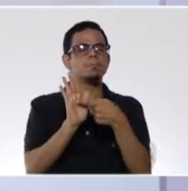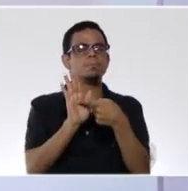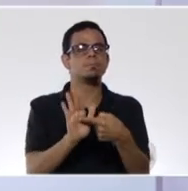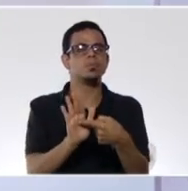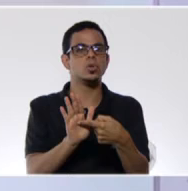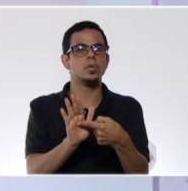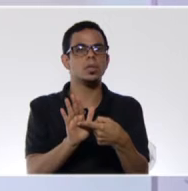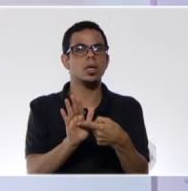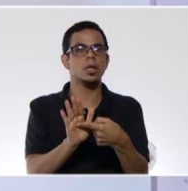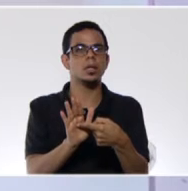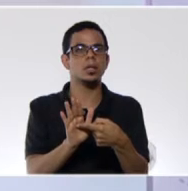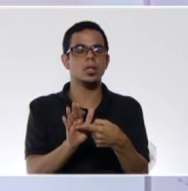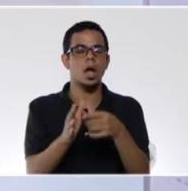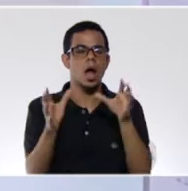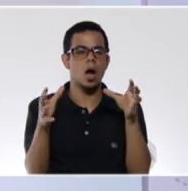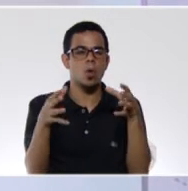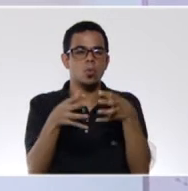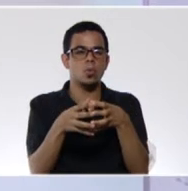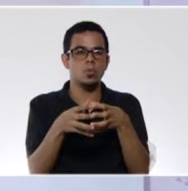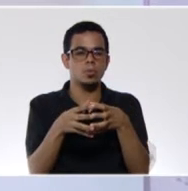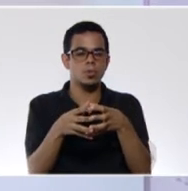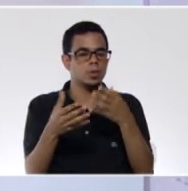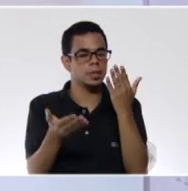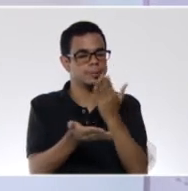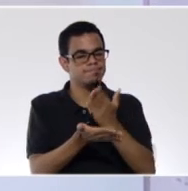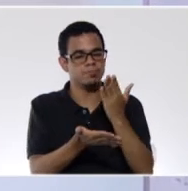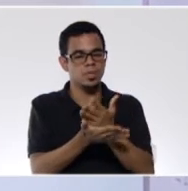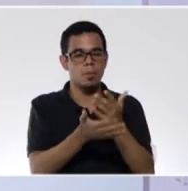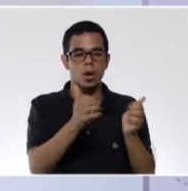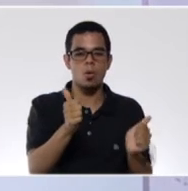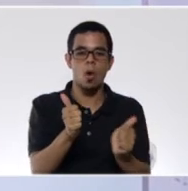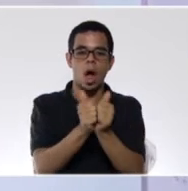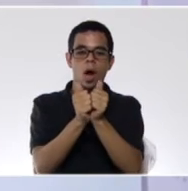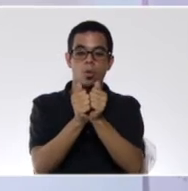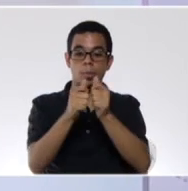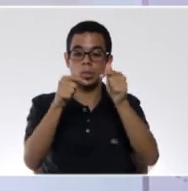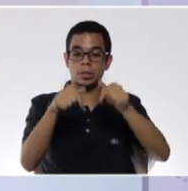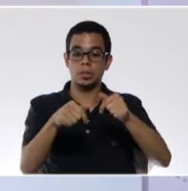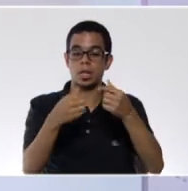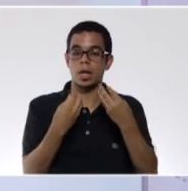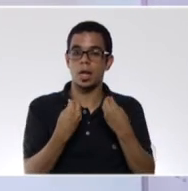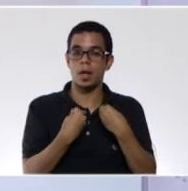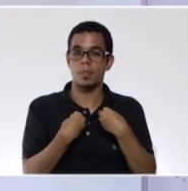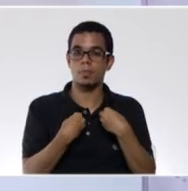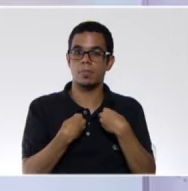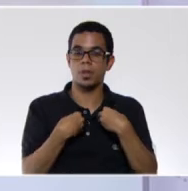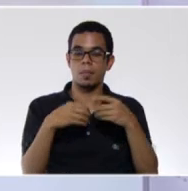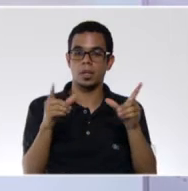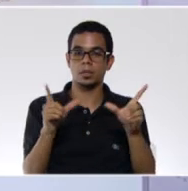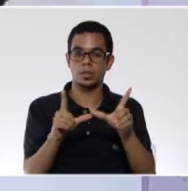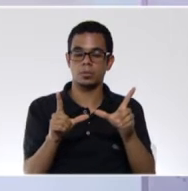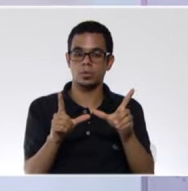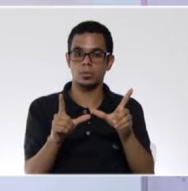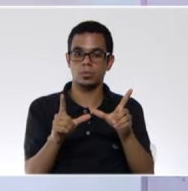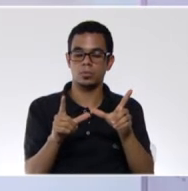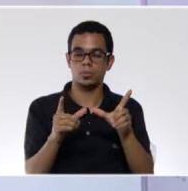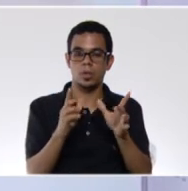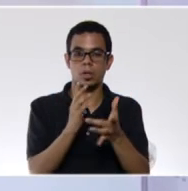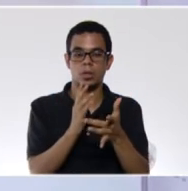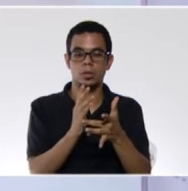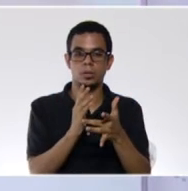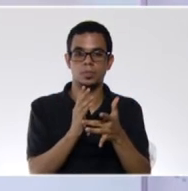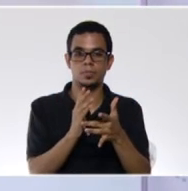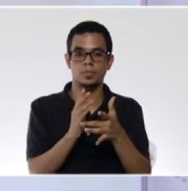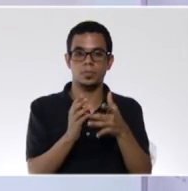al maravilloso equipo que siempre nos acompaña en este programa, ya que generan un